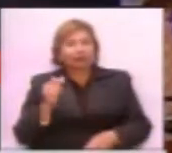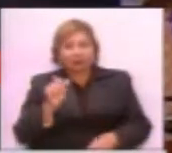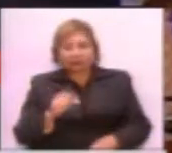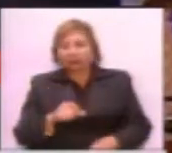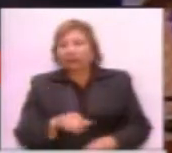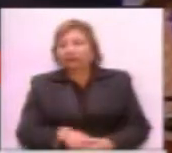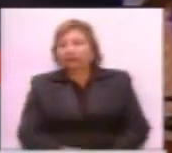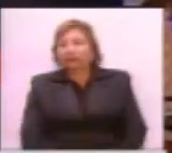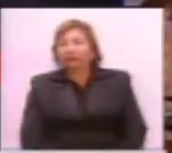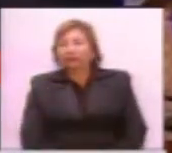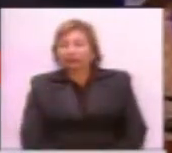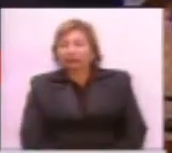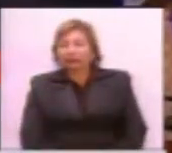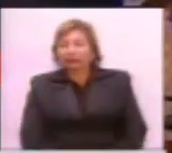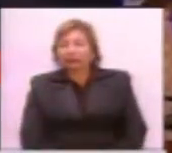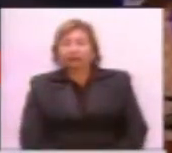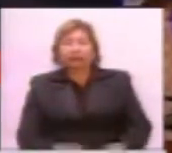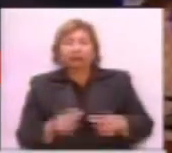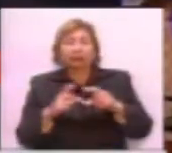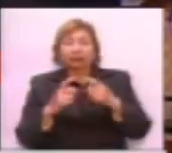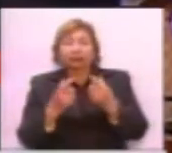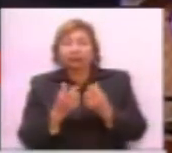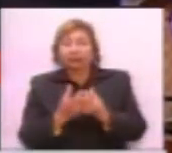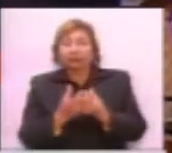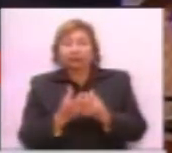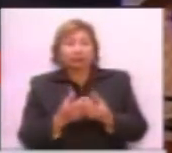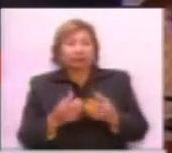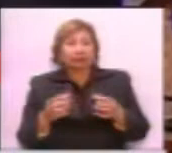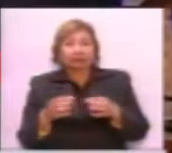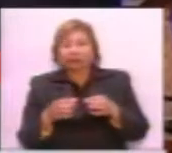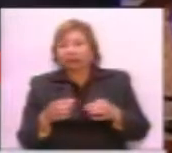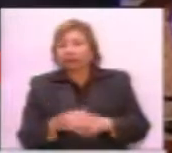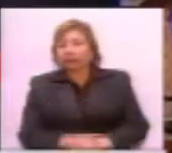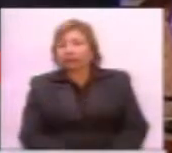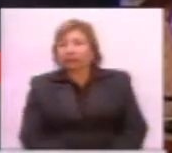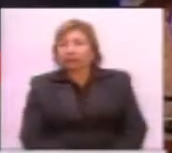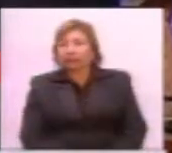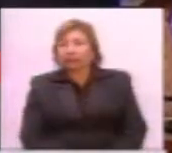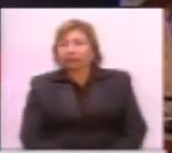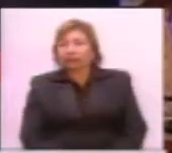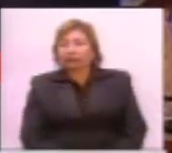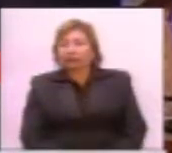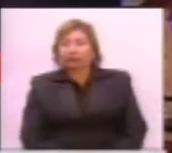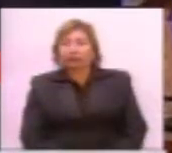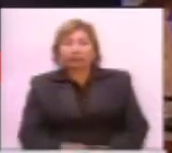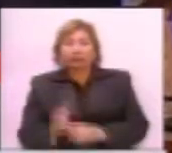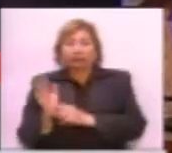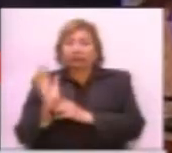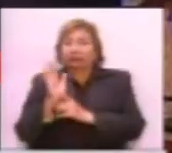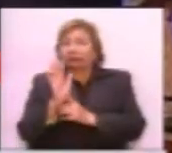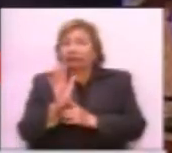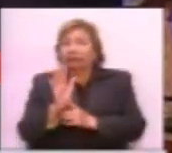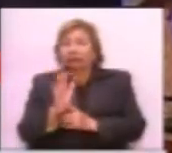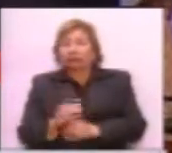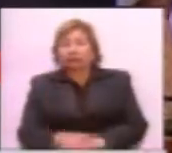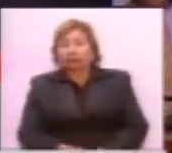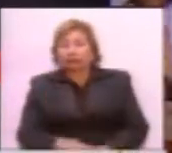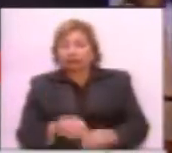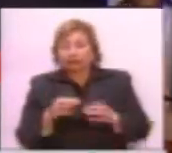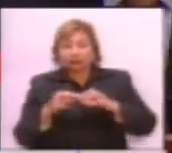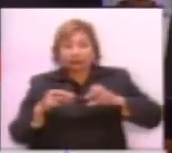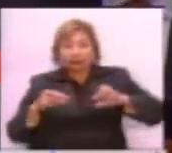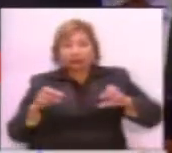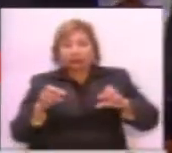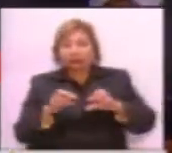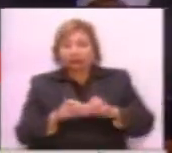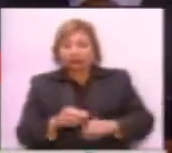señor. El grupo de trabajo de la Comisión de Constitución presentó un proyecto